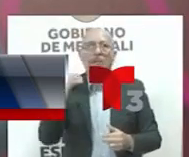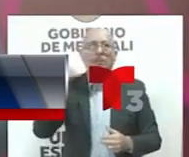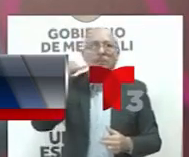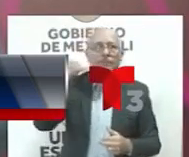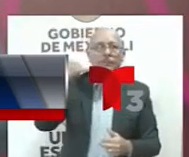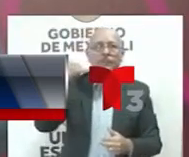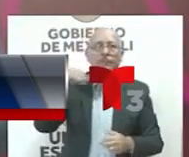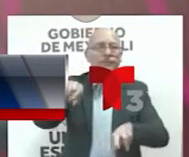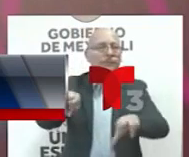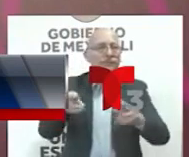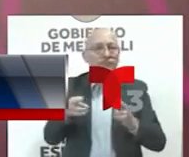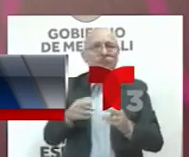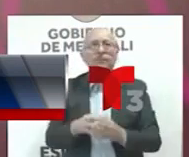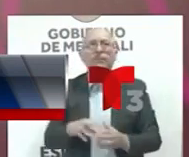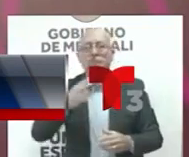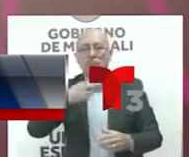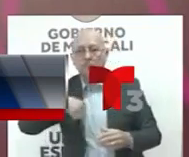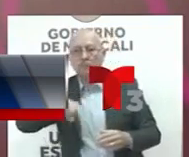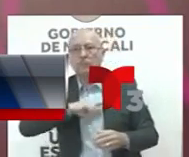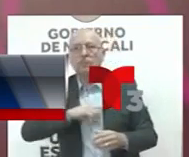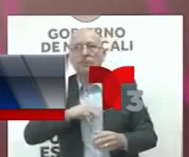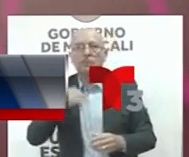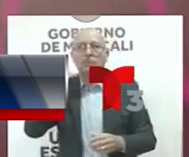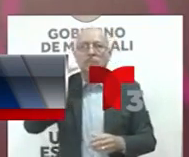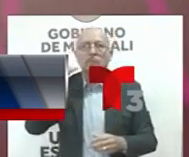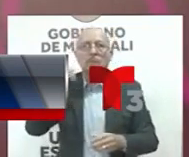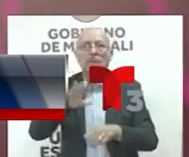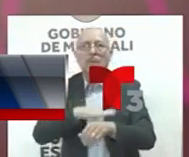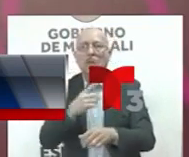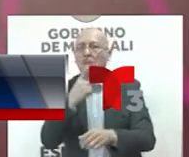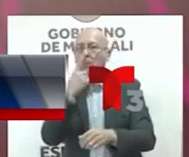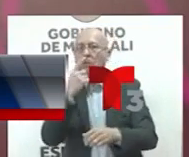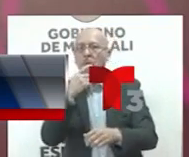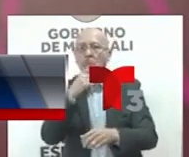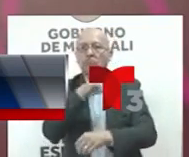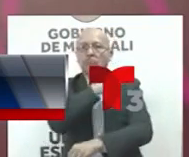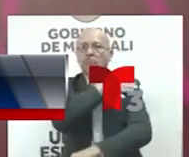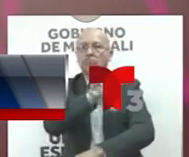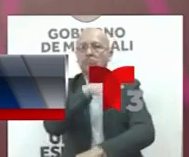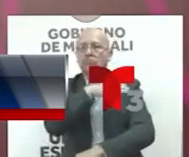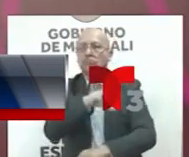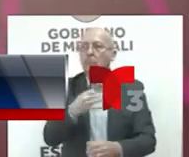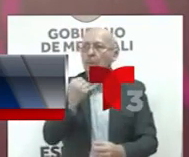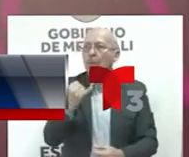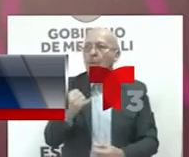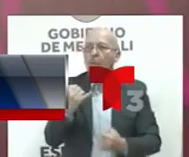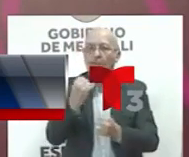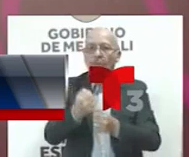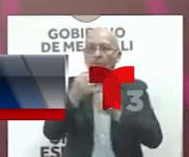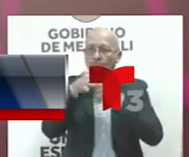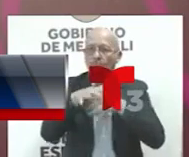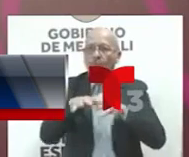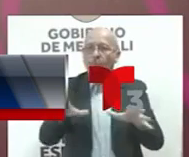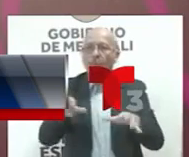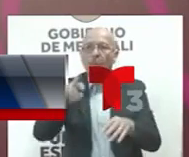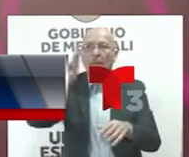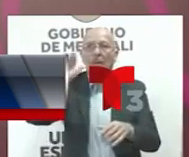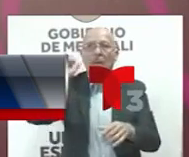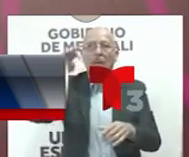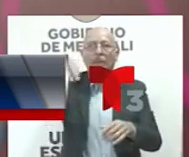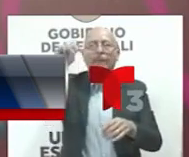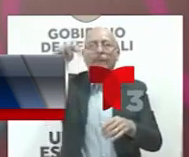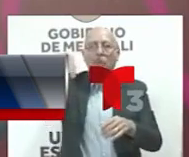llamada a nuestro celular por parte del comandante general, en el que se nos informaba que Ramón